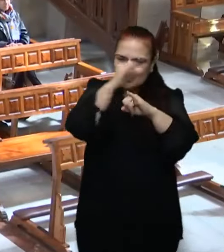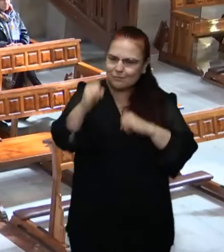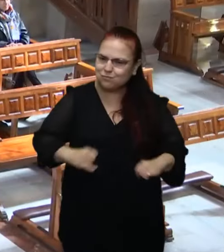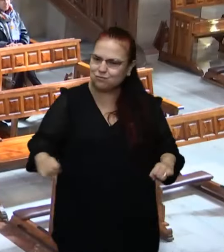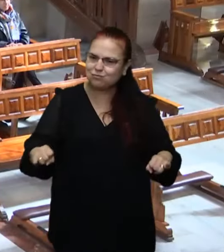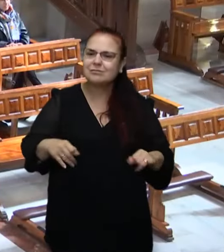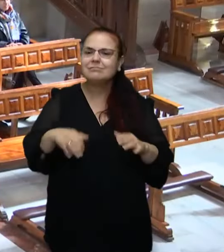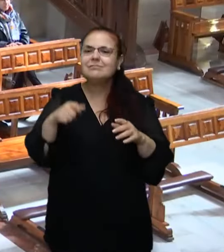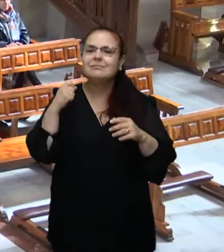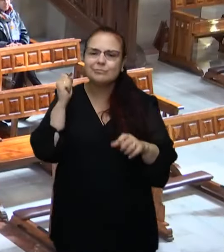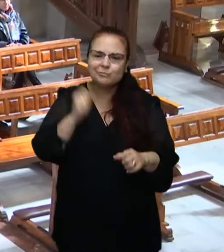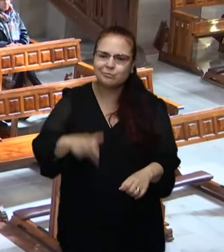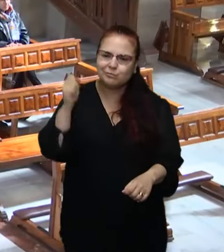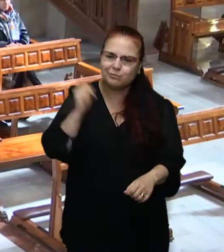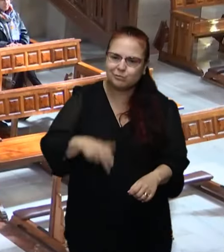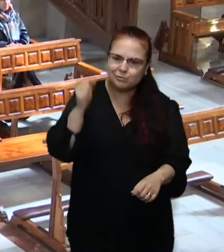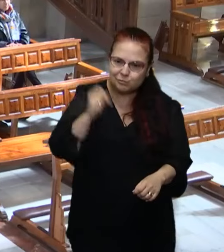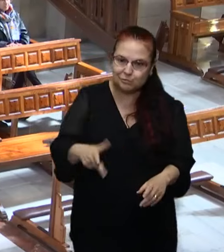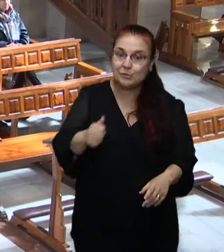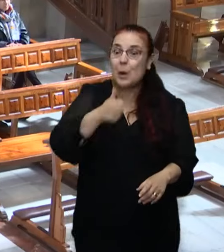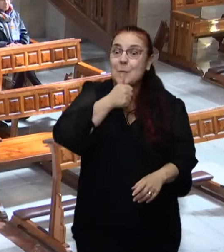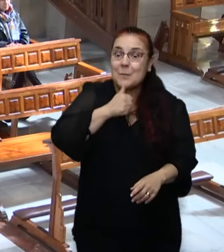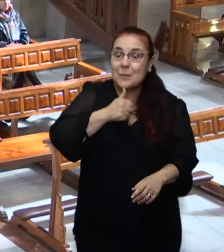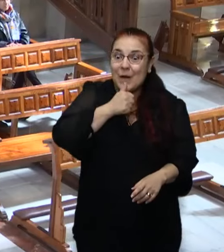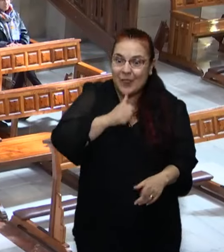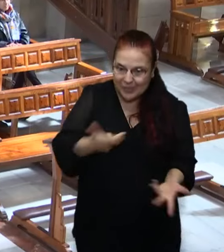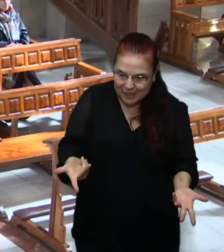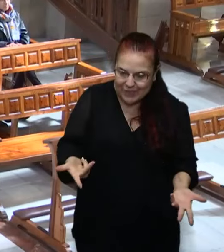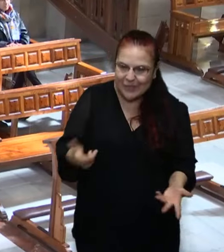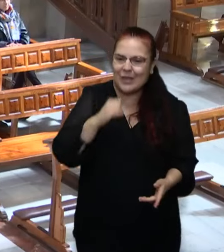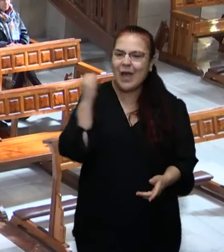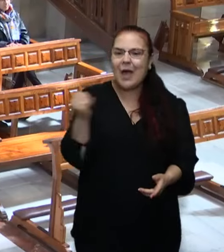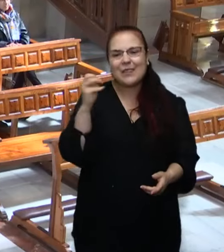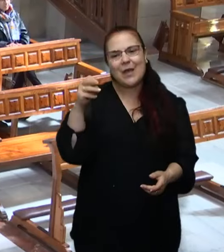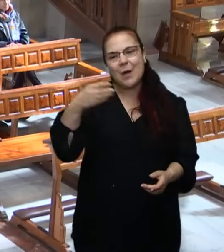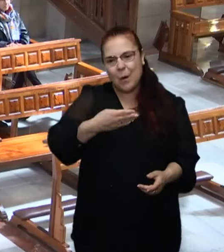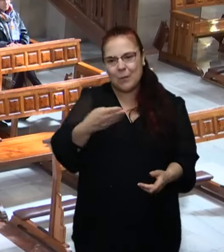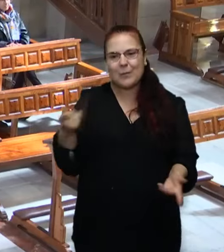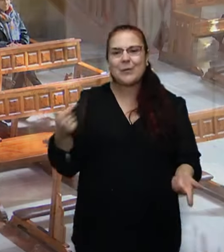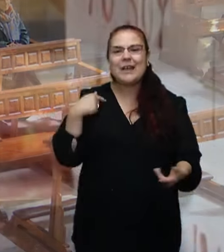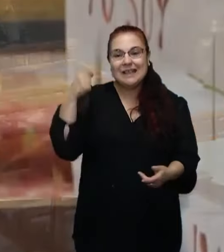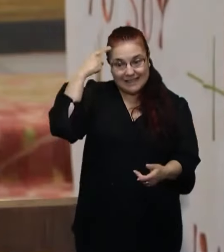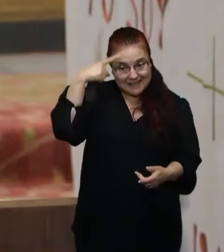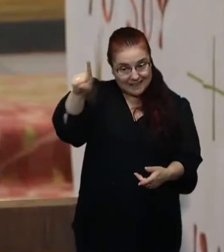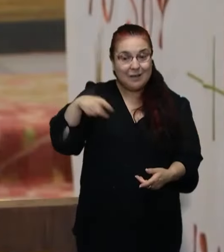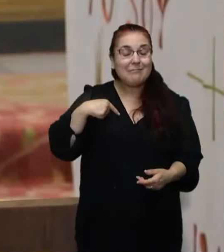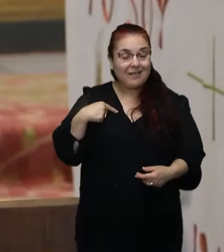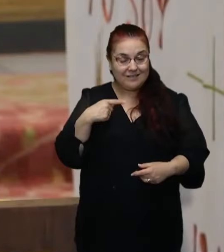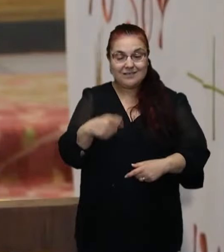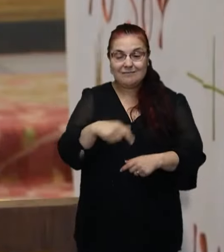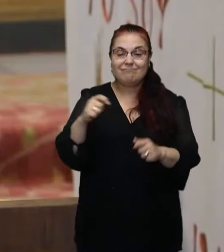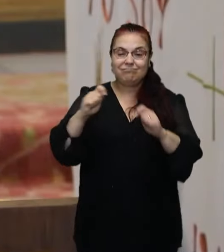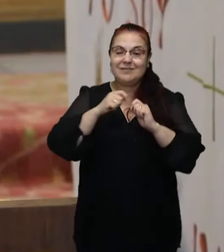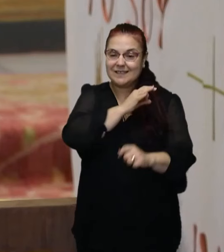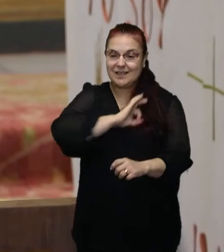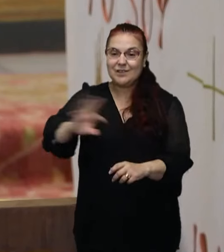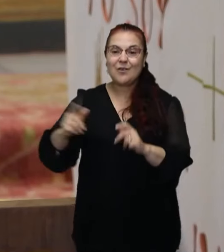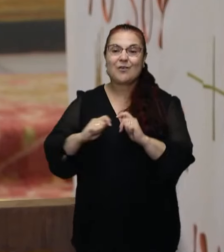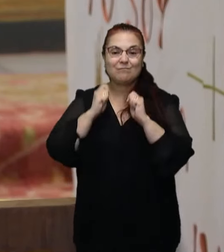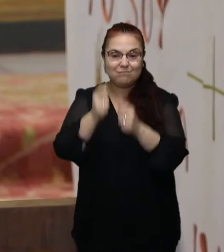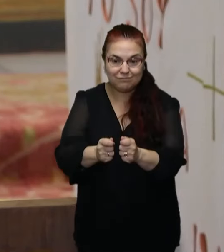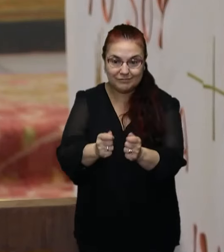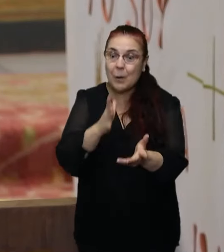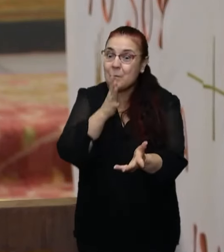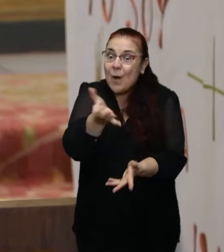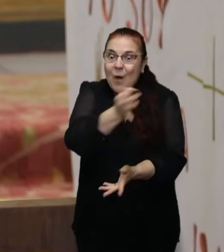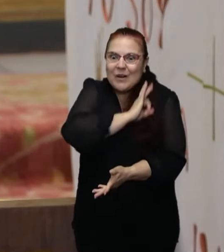Habéis oído ponderar la paciencia de Job y conocéis el fin que le otorgó el Señor. Porque